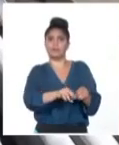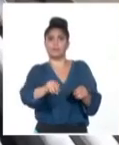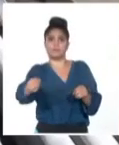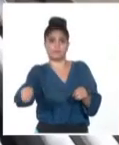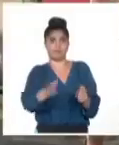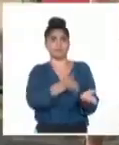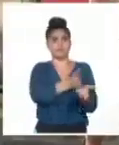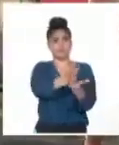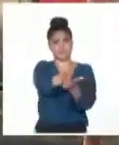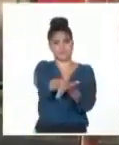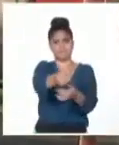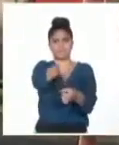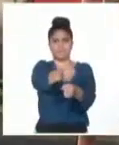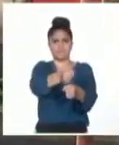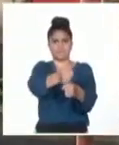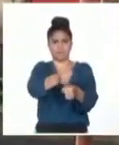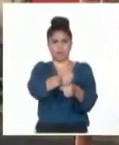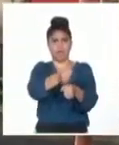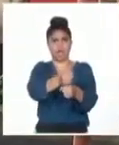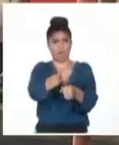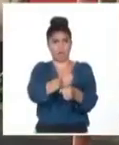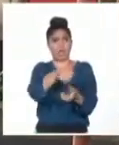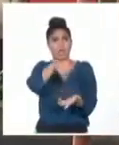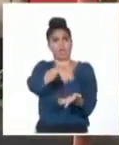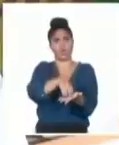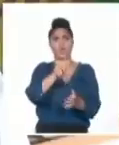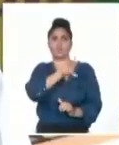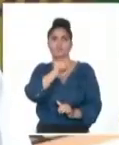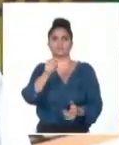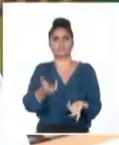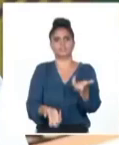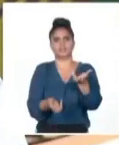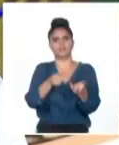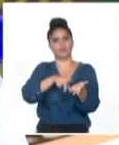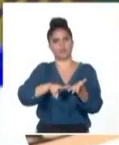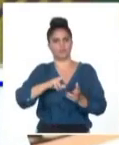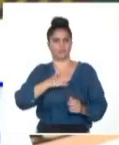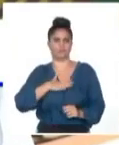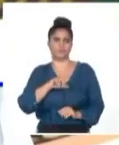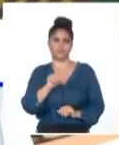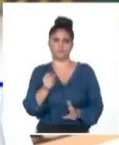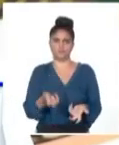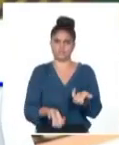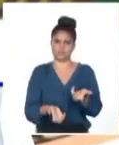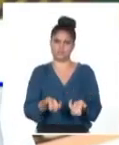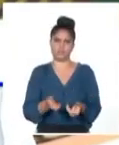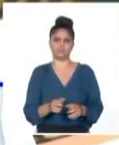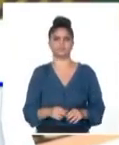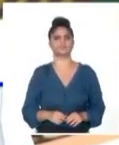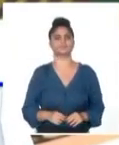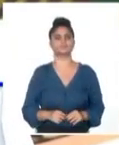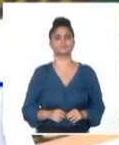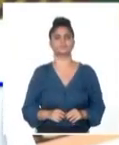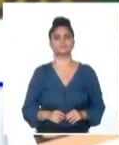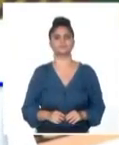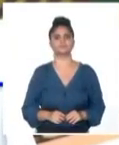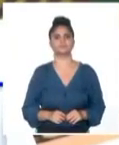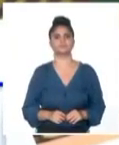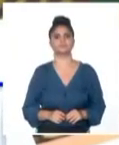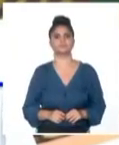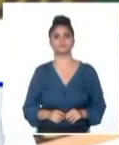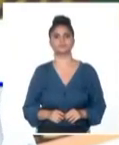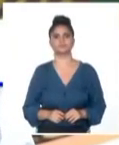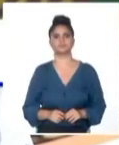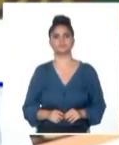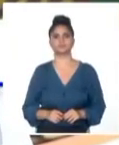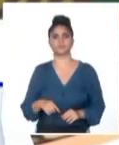líneas en la refinería Cienfueguera. Esta importación, que es una importación de mejor calidad de